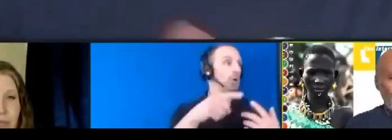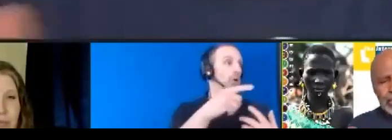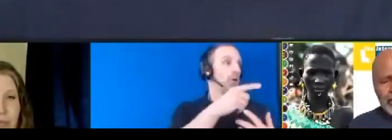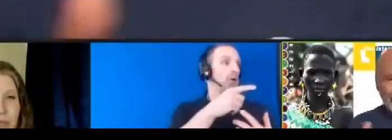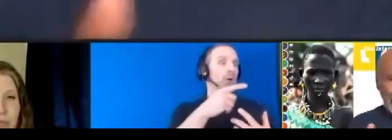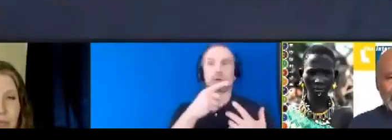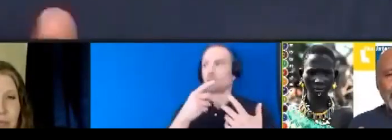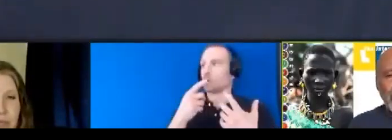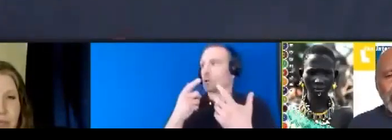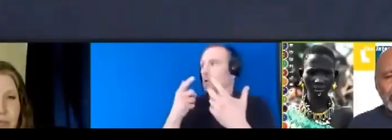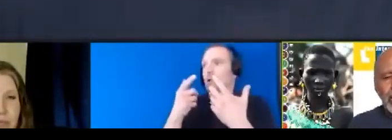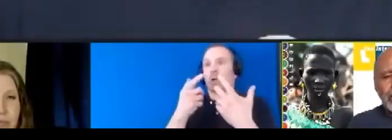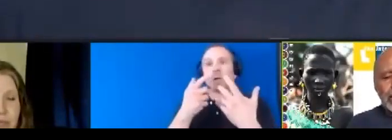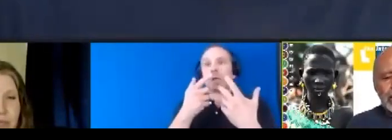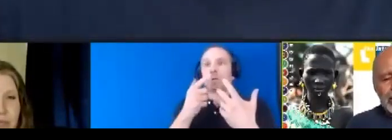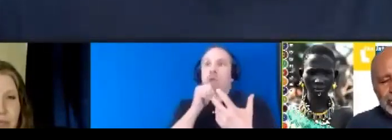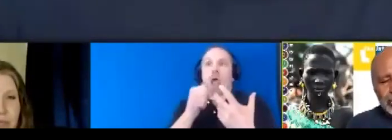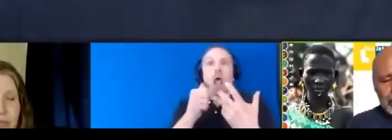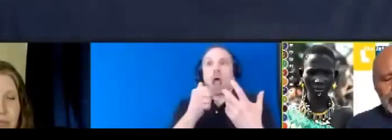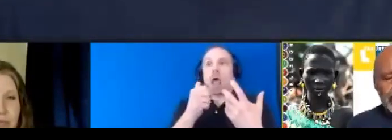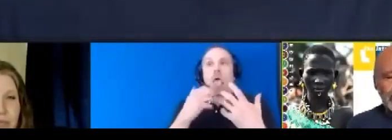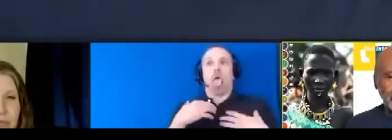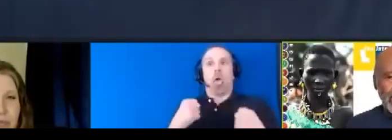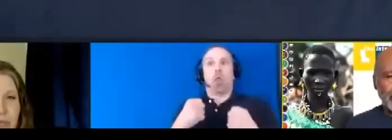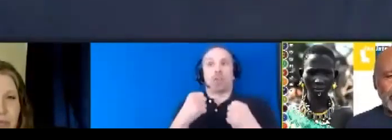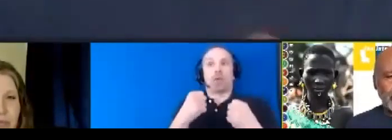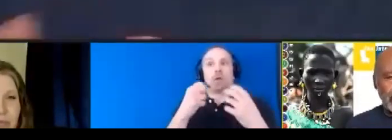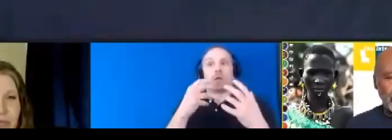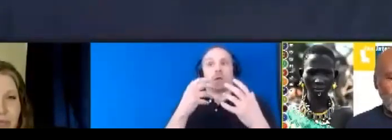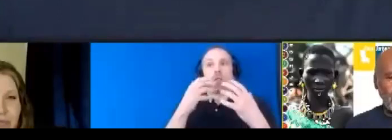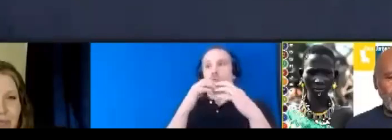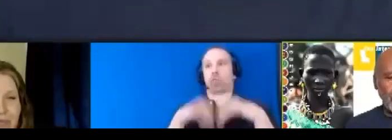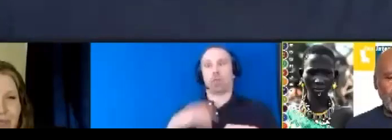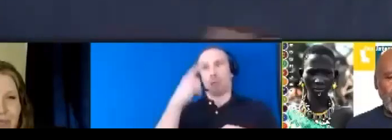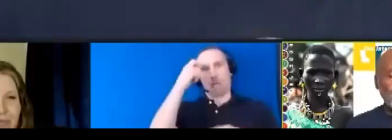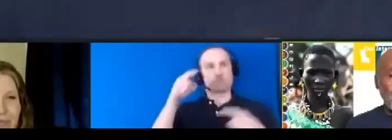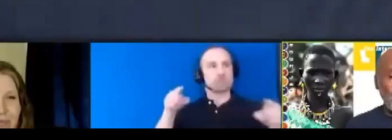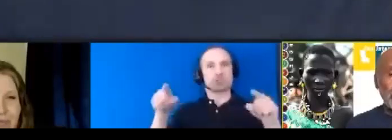queremos ver que los niños sufran por el desacuerdo de los niños pero